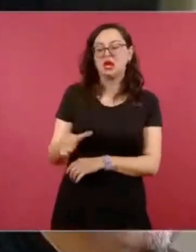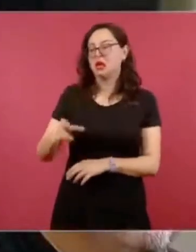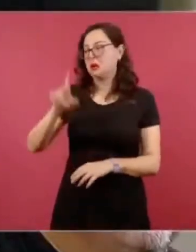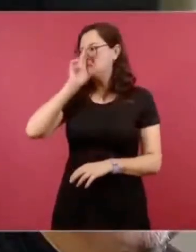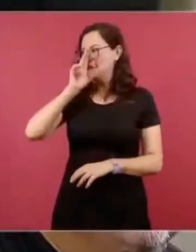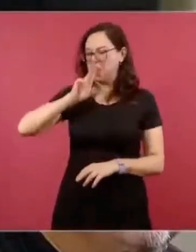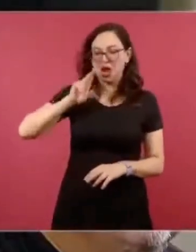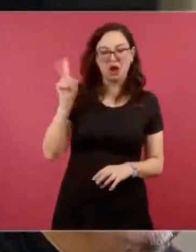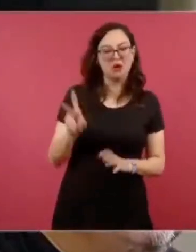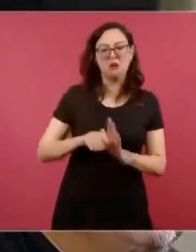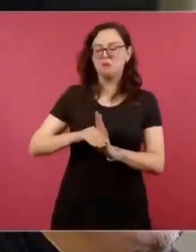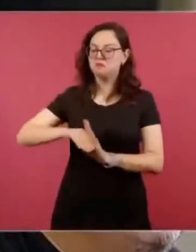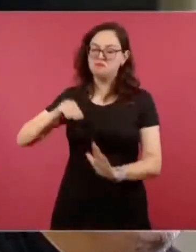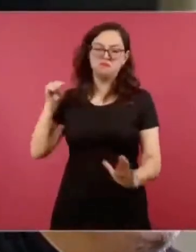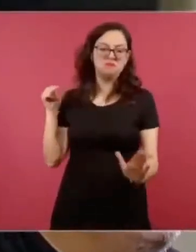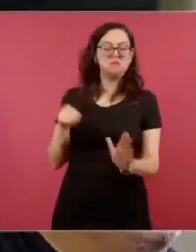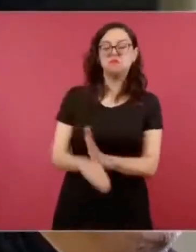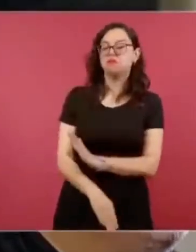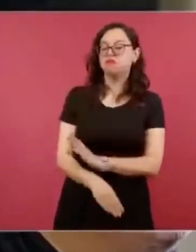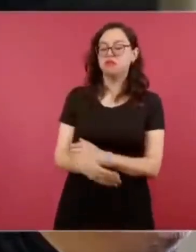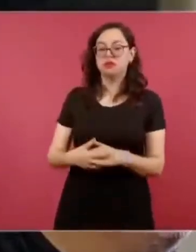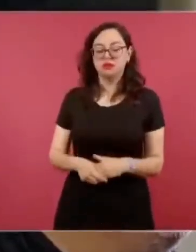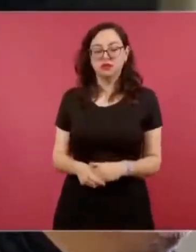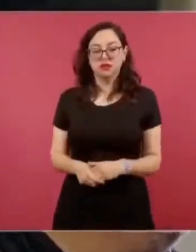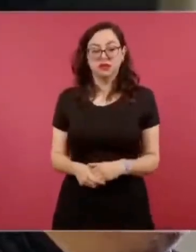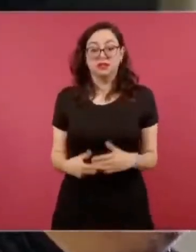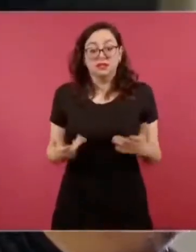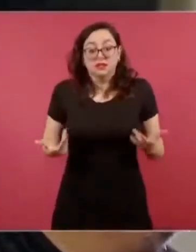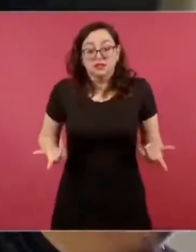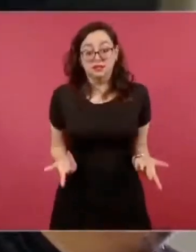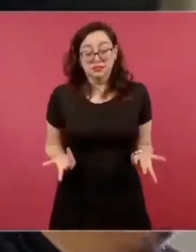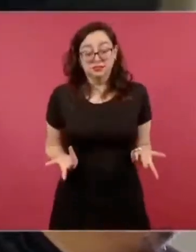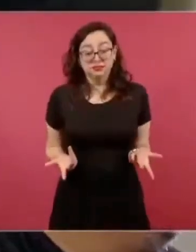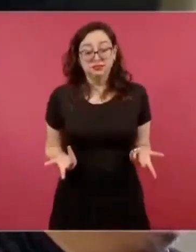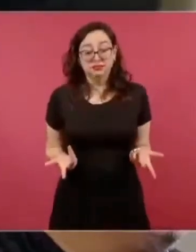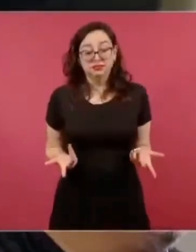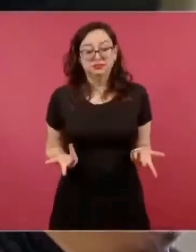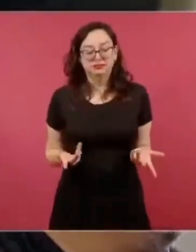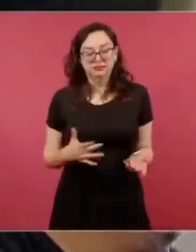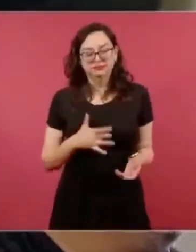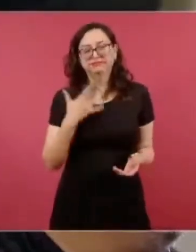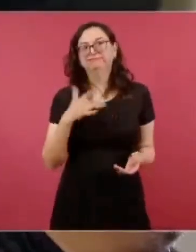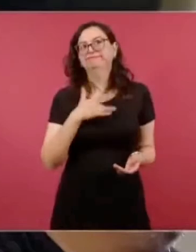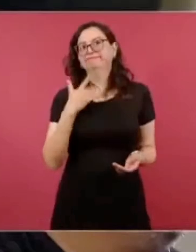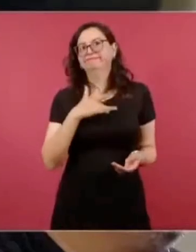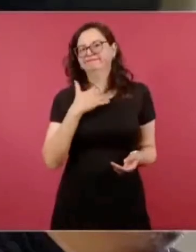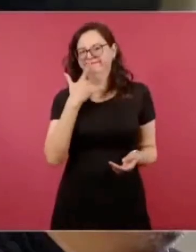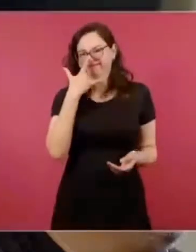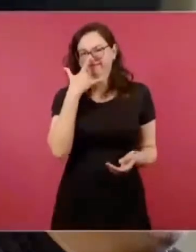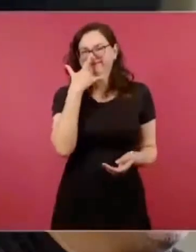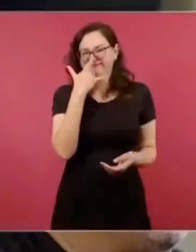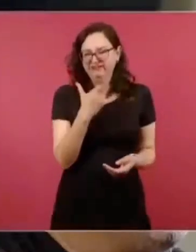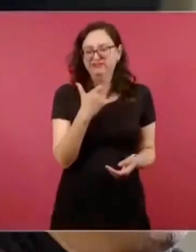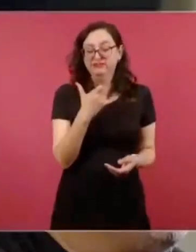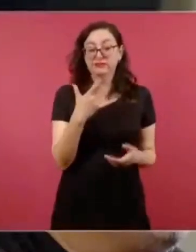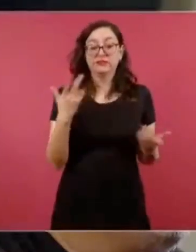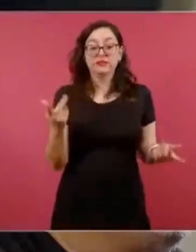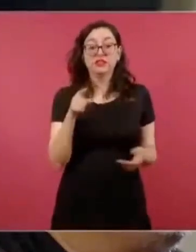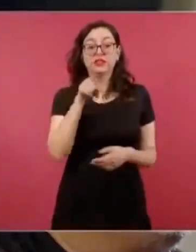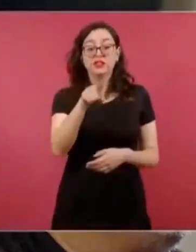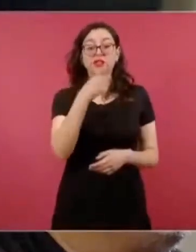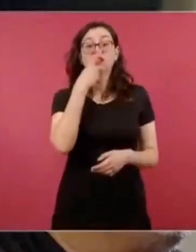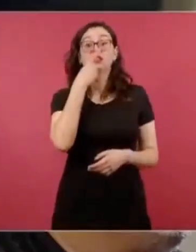que antes, que en otros sexenios. Entonces, sí es parte, curiosamente utiliza la palabra